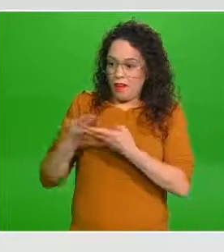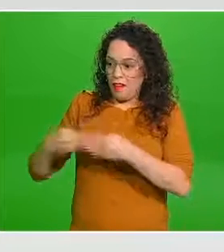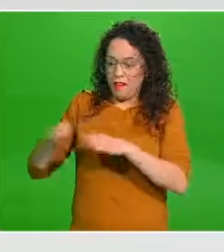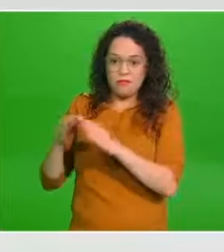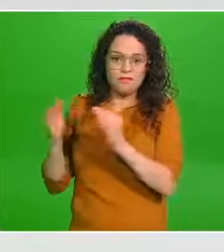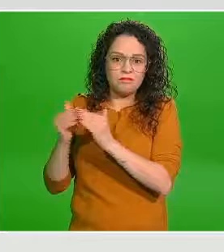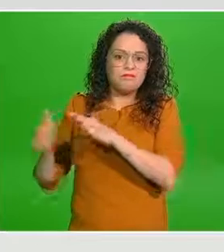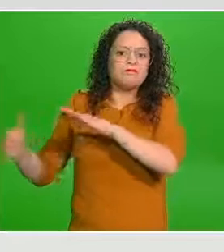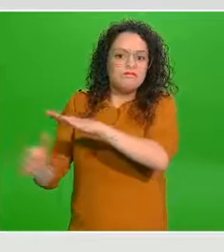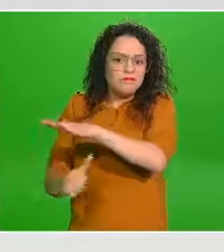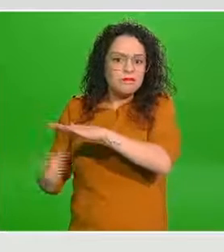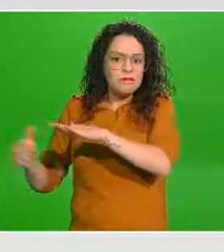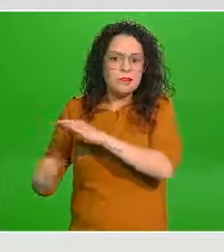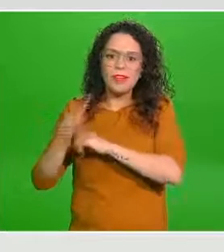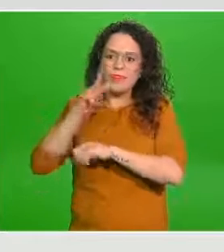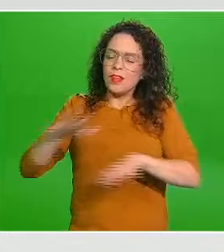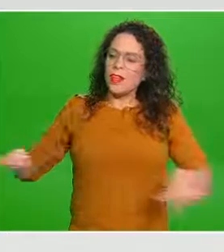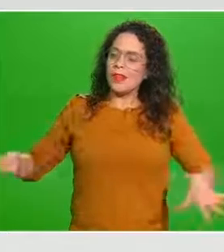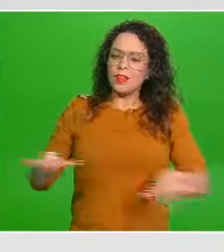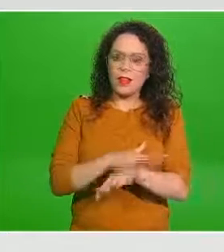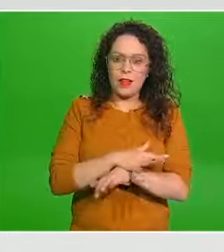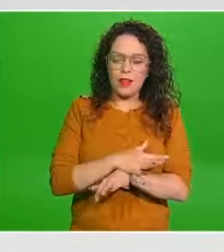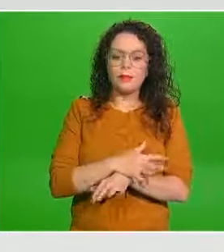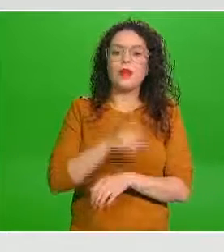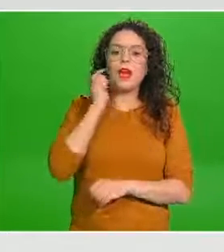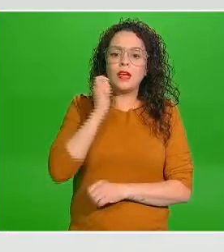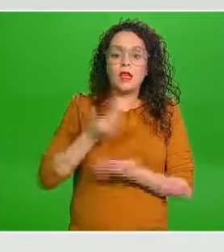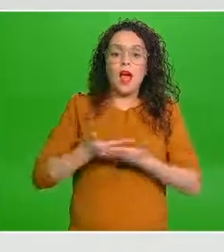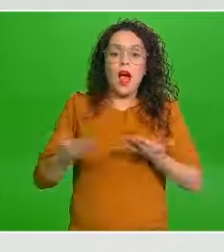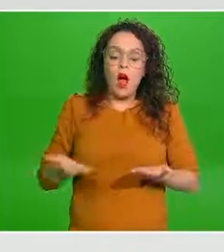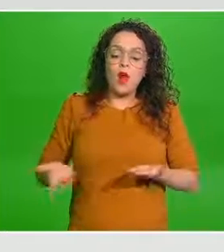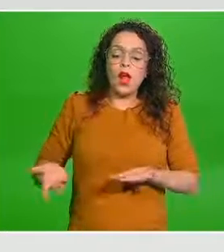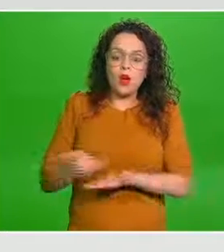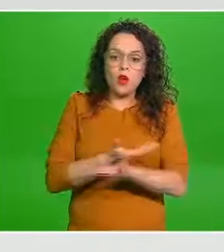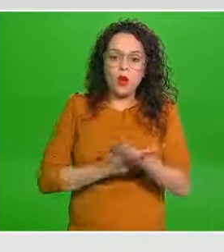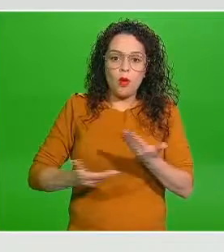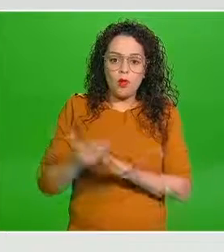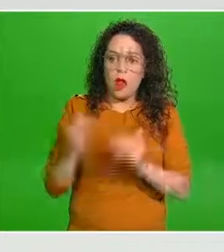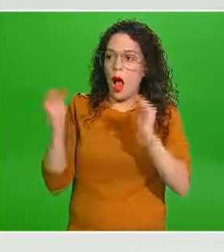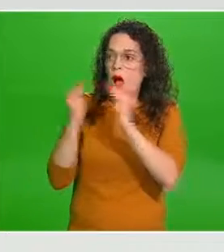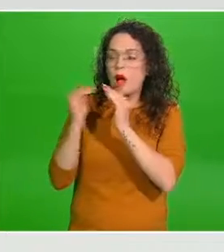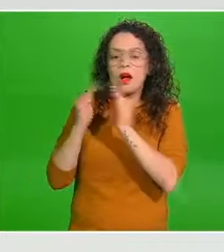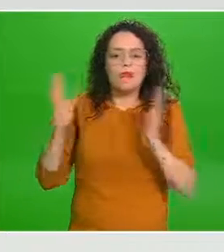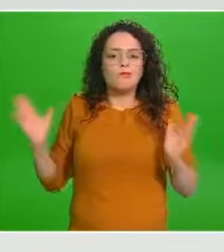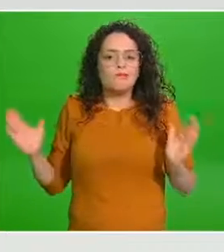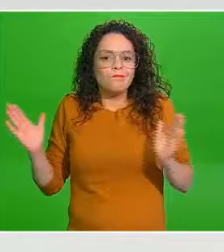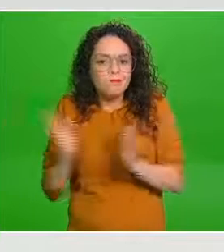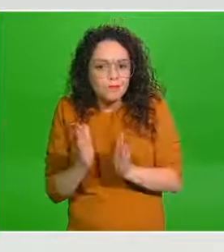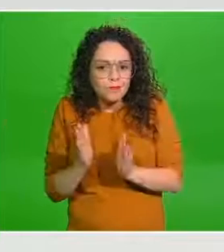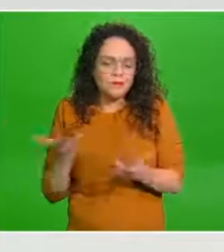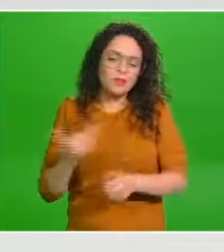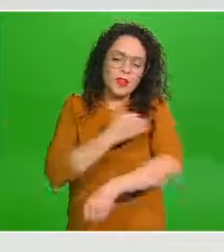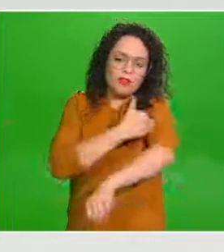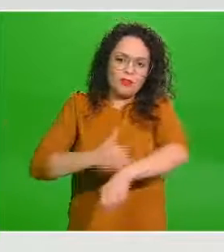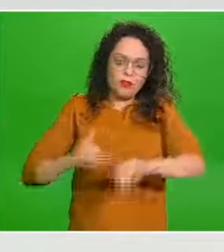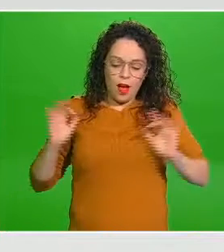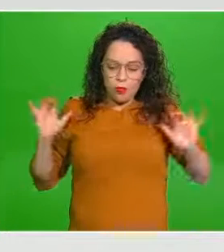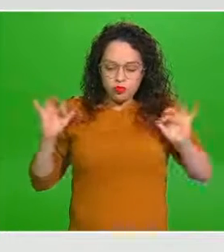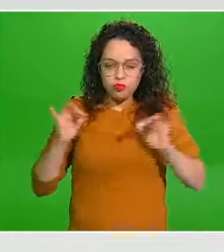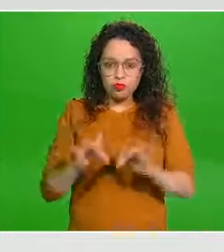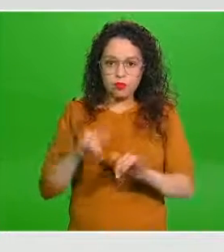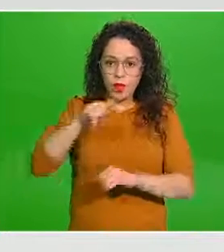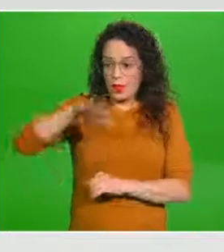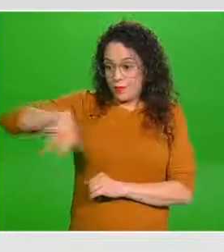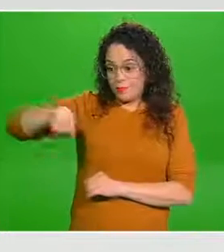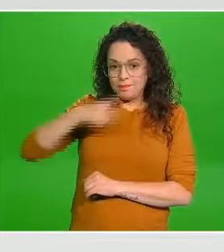obviamente se volcaron a compartir estos espacios, inclusive muchas veces reducidos en familia, ¿no? Y que usted lo mencionaba, a mí